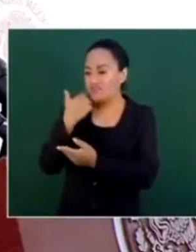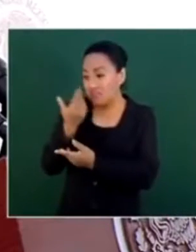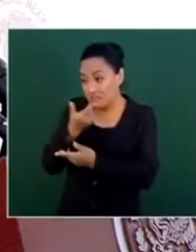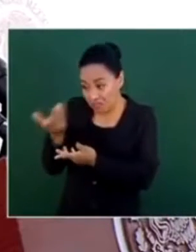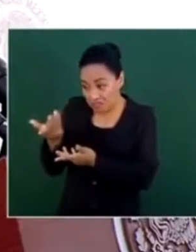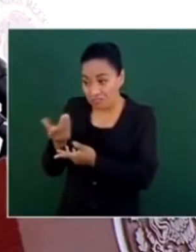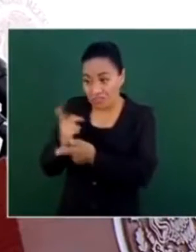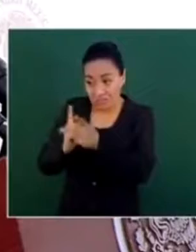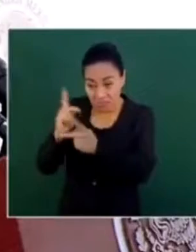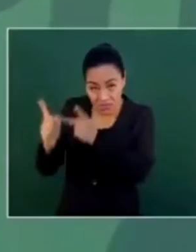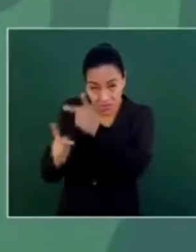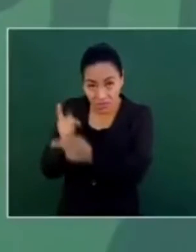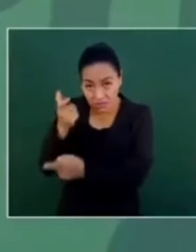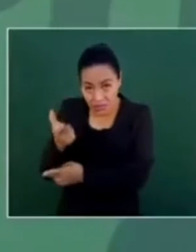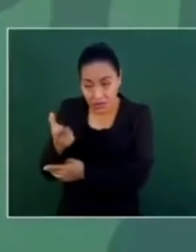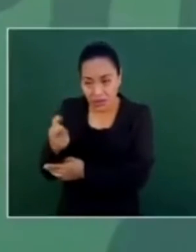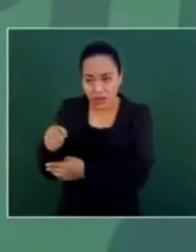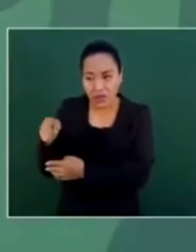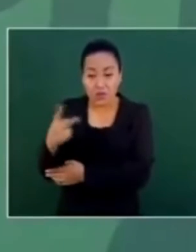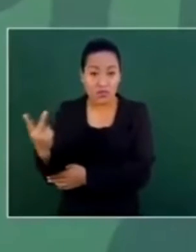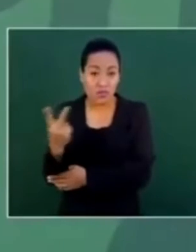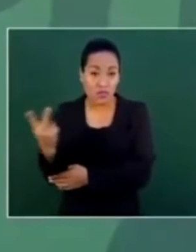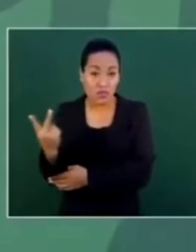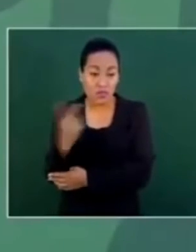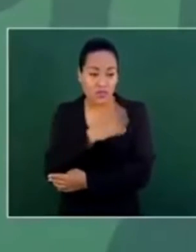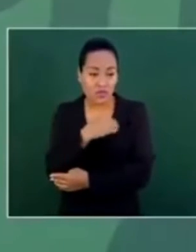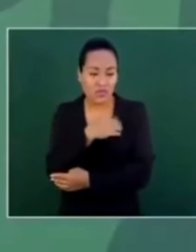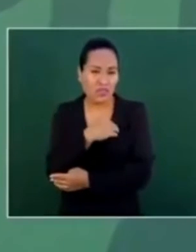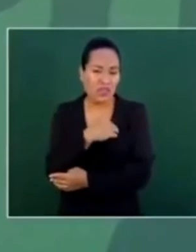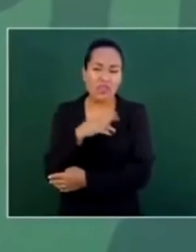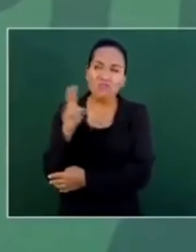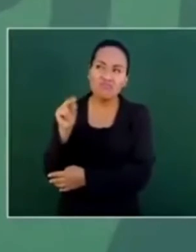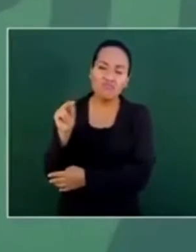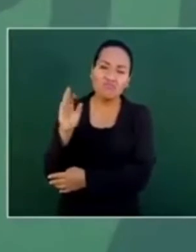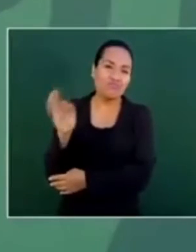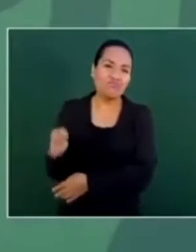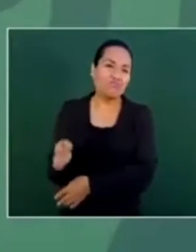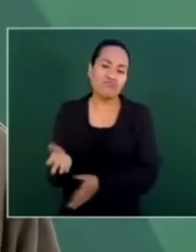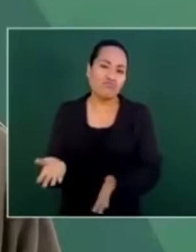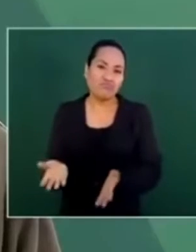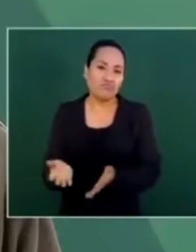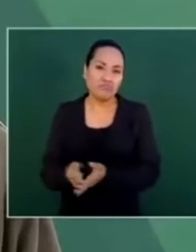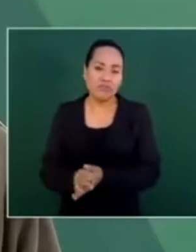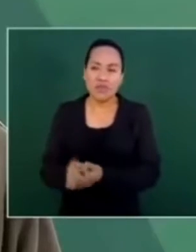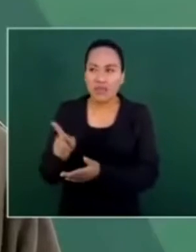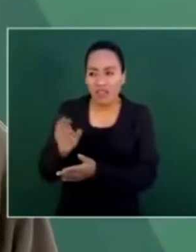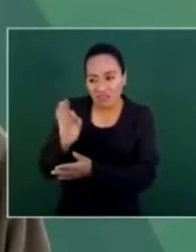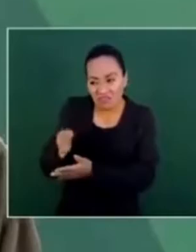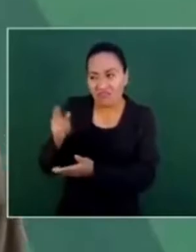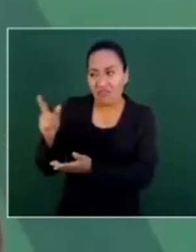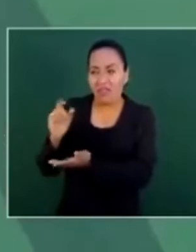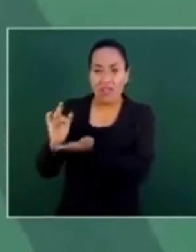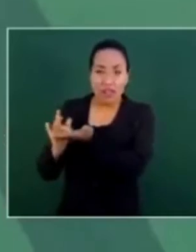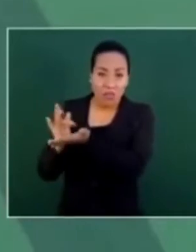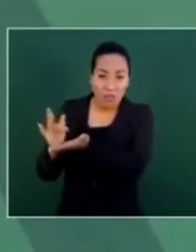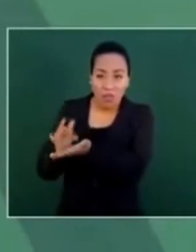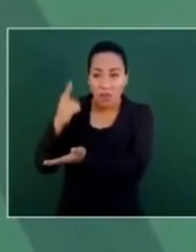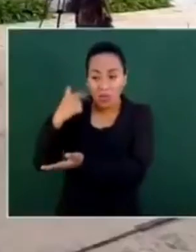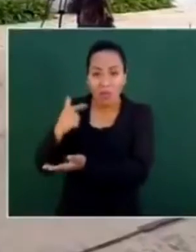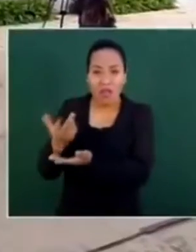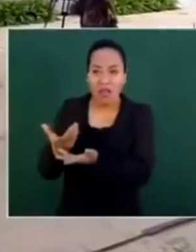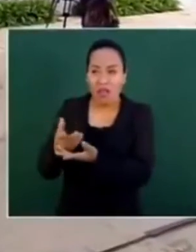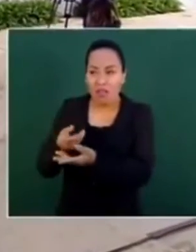nunca aceptaron, nunca se ha aceptado ningún apoyo del gobierno, no tiene nada que